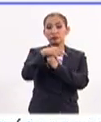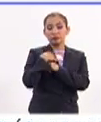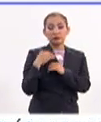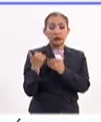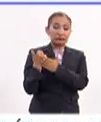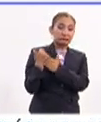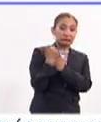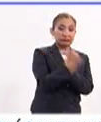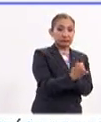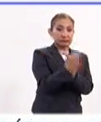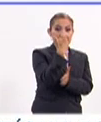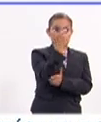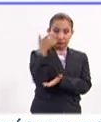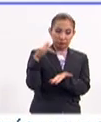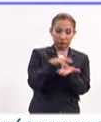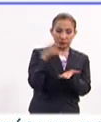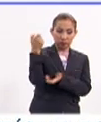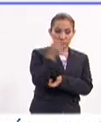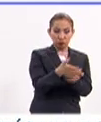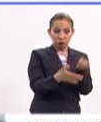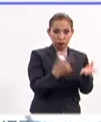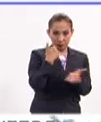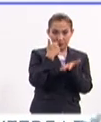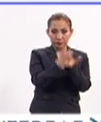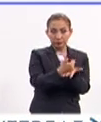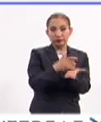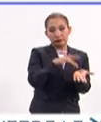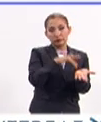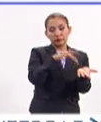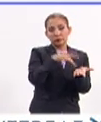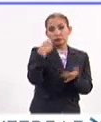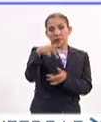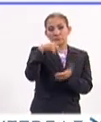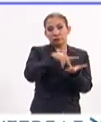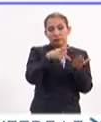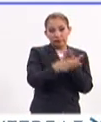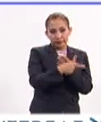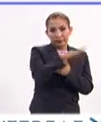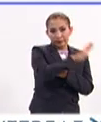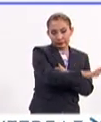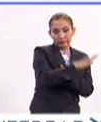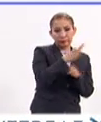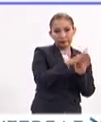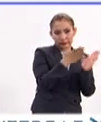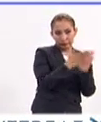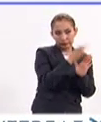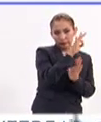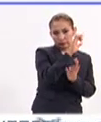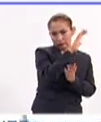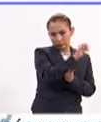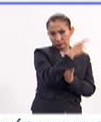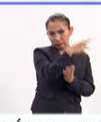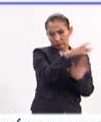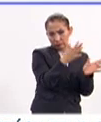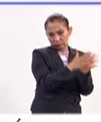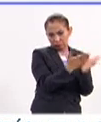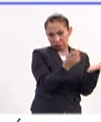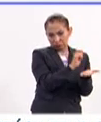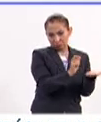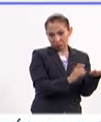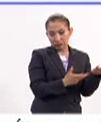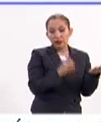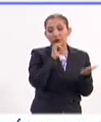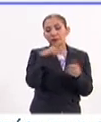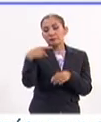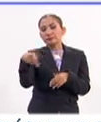para obtener fondos que pudieran financiar tanto el proyecto editorial del Fondo de Cultura Económica como